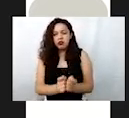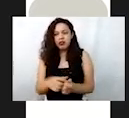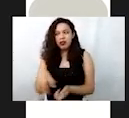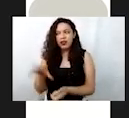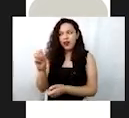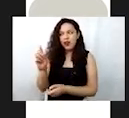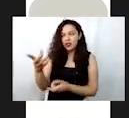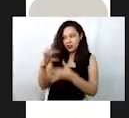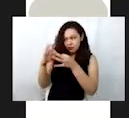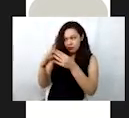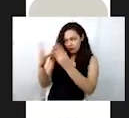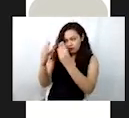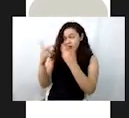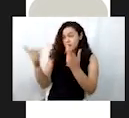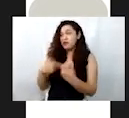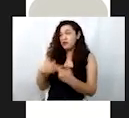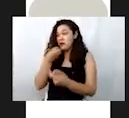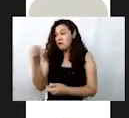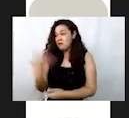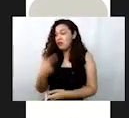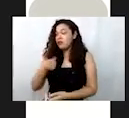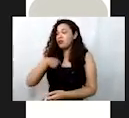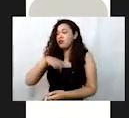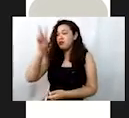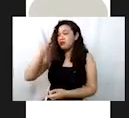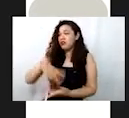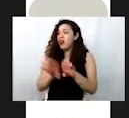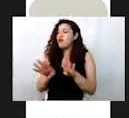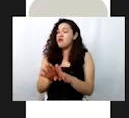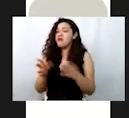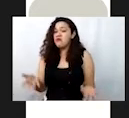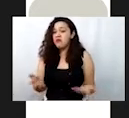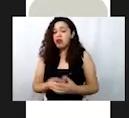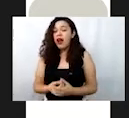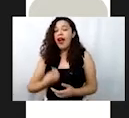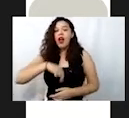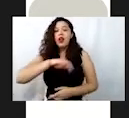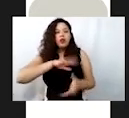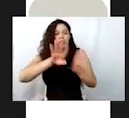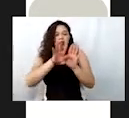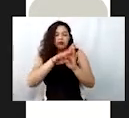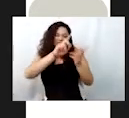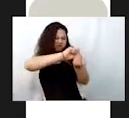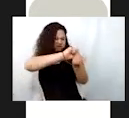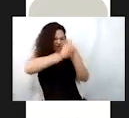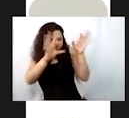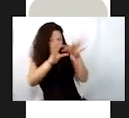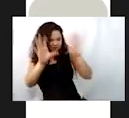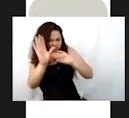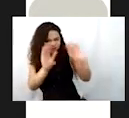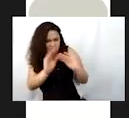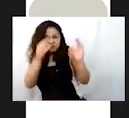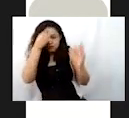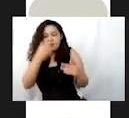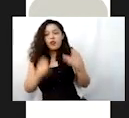pero ¿cómo lo hago real? Que ese es un poco el switch que nos toca cambiar al momento de pensar en la sostenibilidad y la verdad es